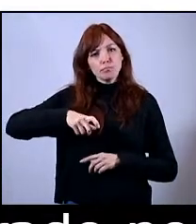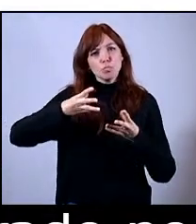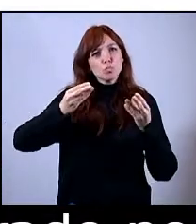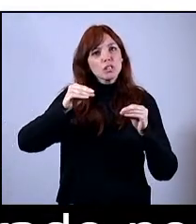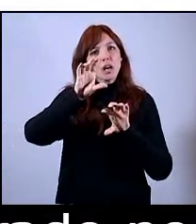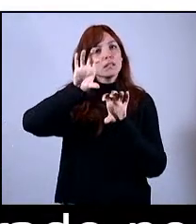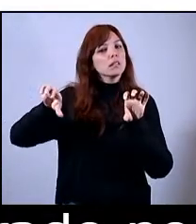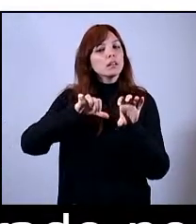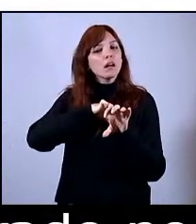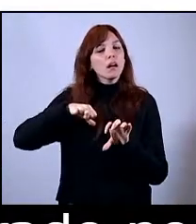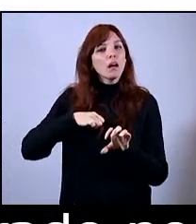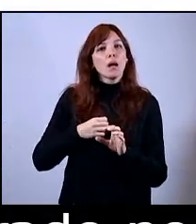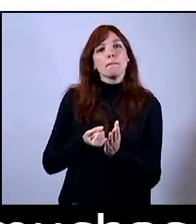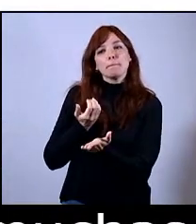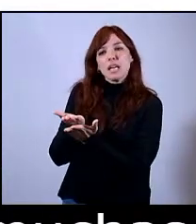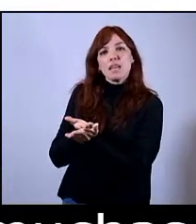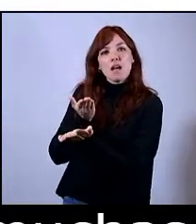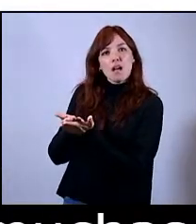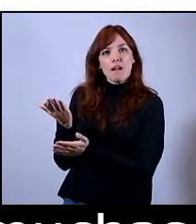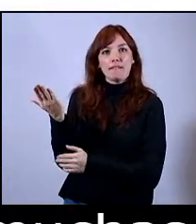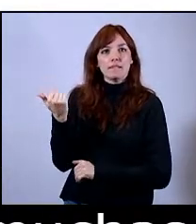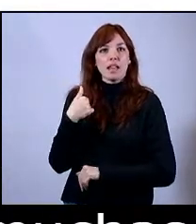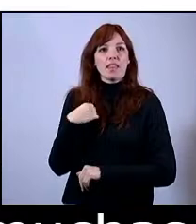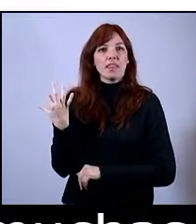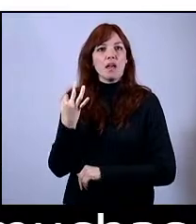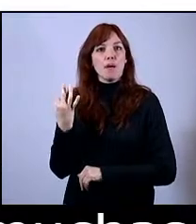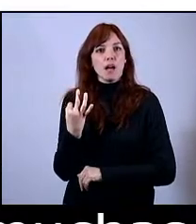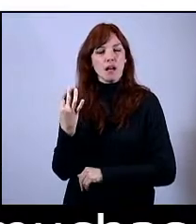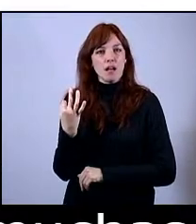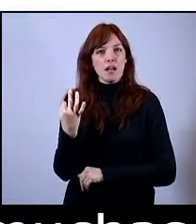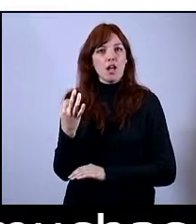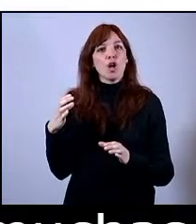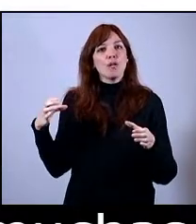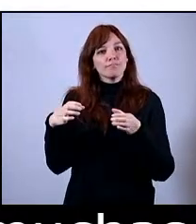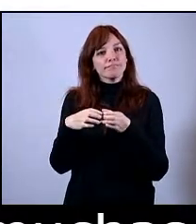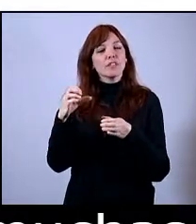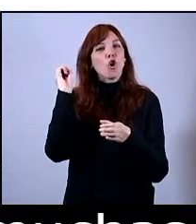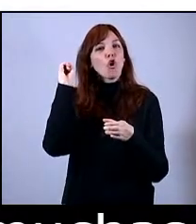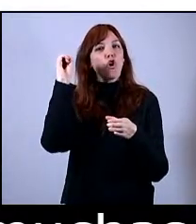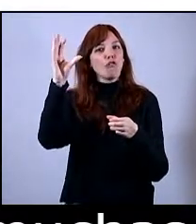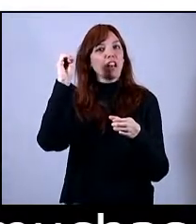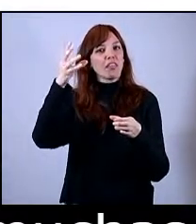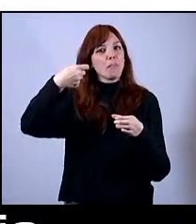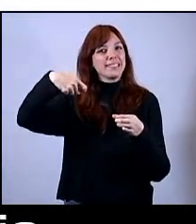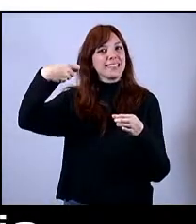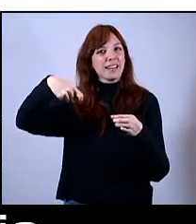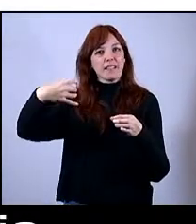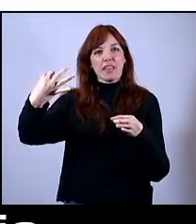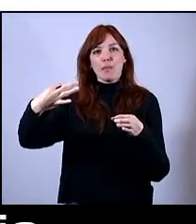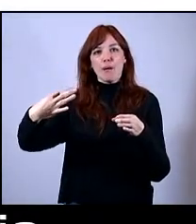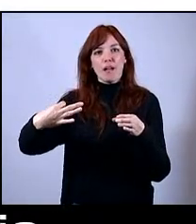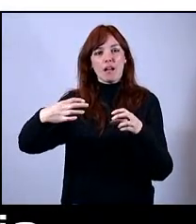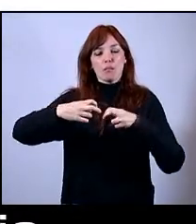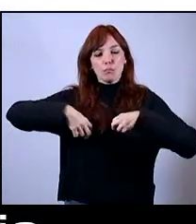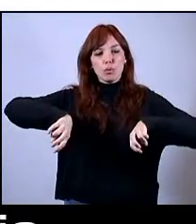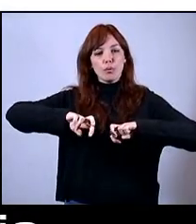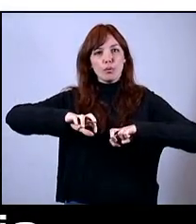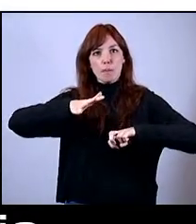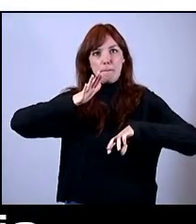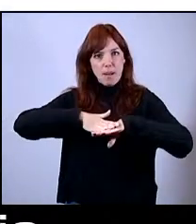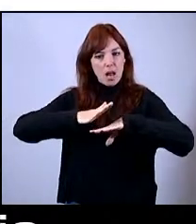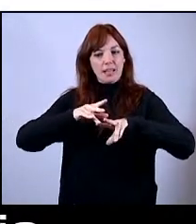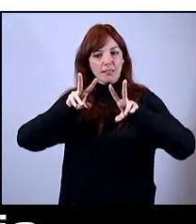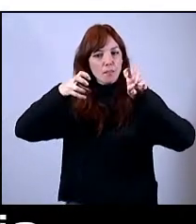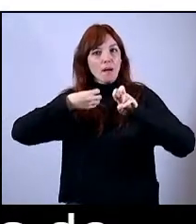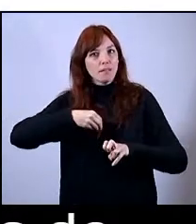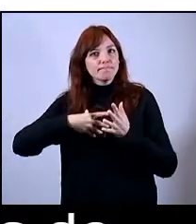comunidades autónomas que nos reunieran en conferencias sectoriales extraordinarias precisamente para tratar muchos de estos puntos que ya conocíamos que eran